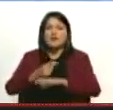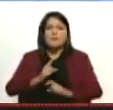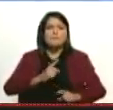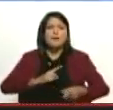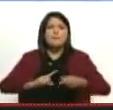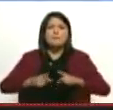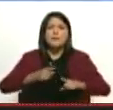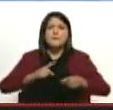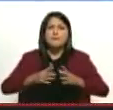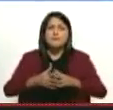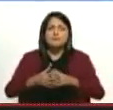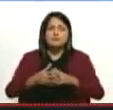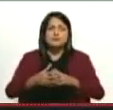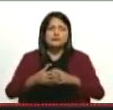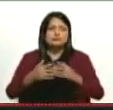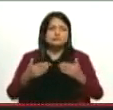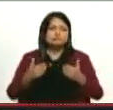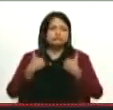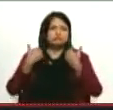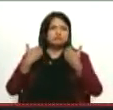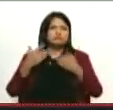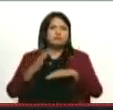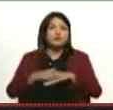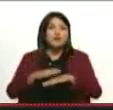están afectados por el capitalismo